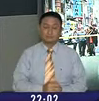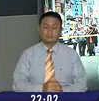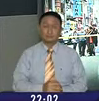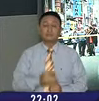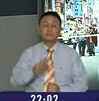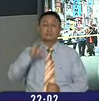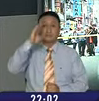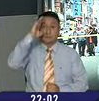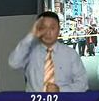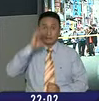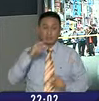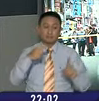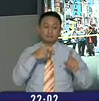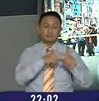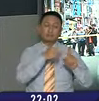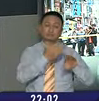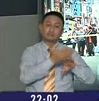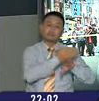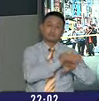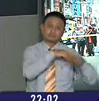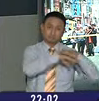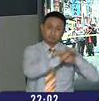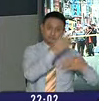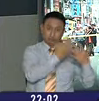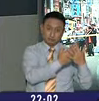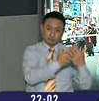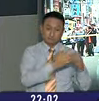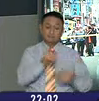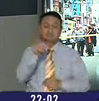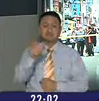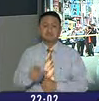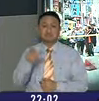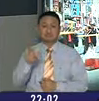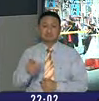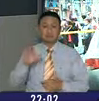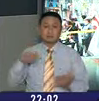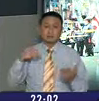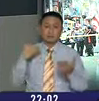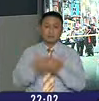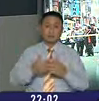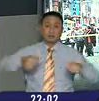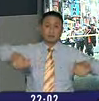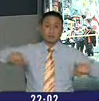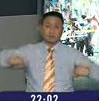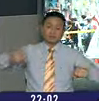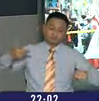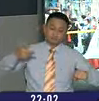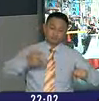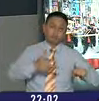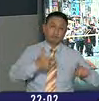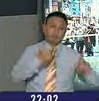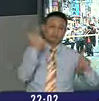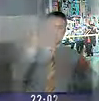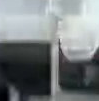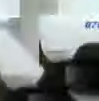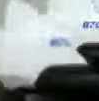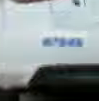confirmó que la víctima tenía antecedentes. Los sicarios habrían llegado a bordo de una motocicleta.